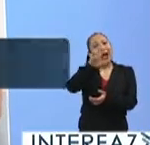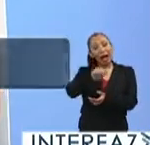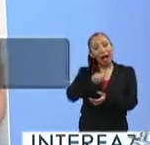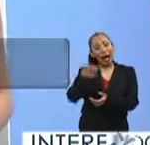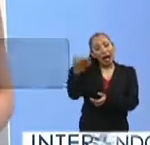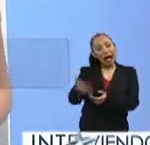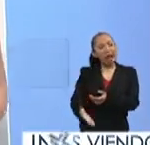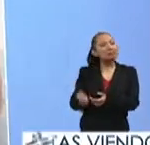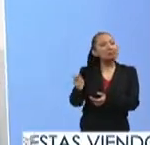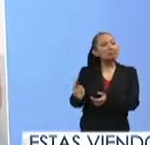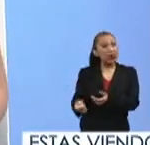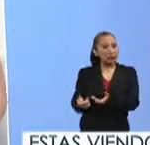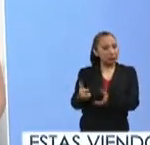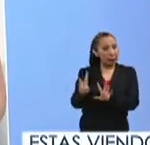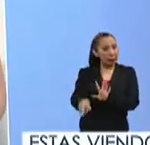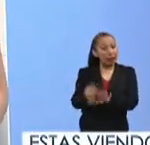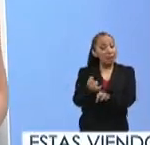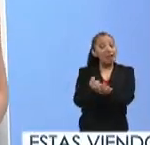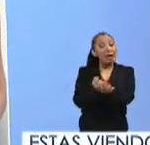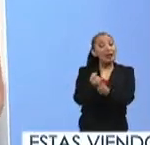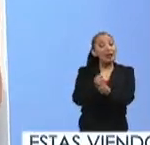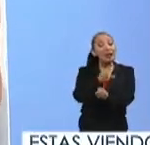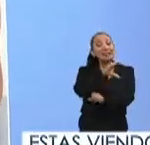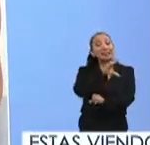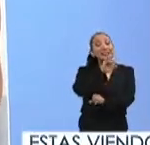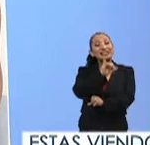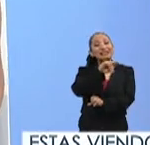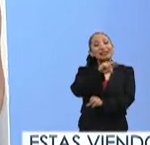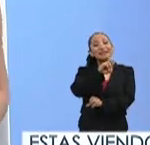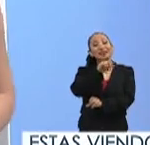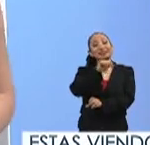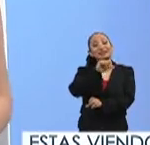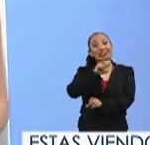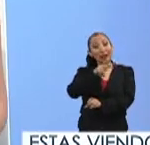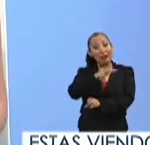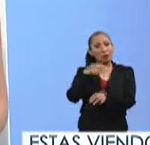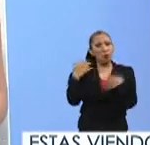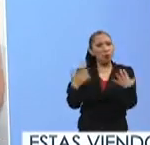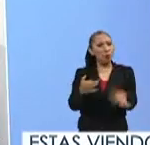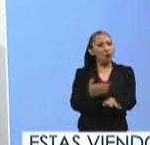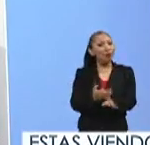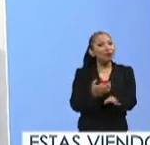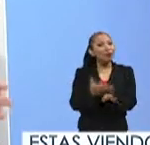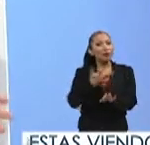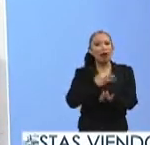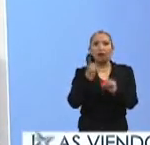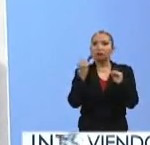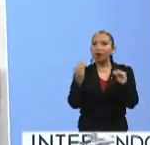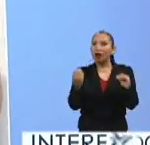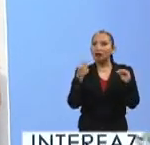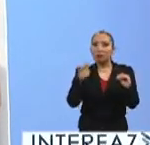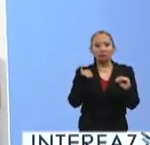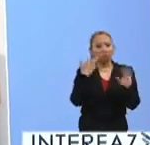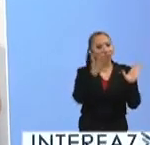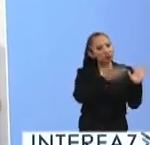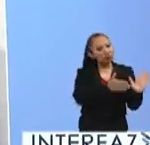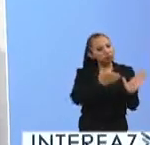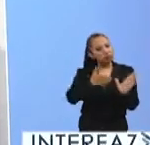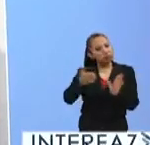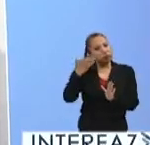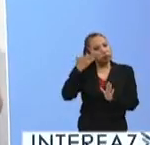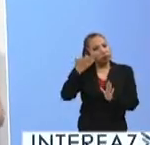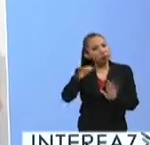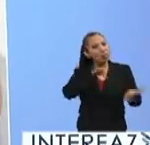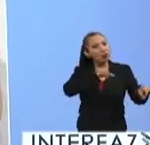pues por solo decir lo menos, investigador del CINVESTAB actualmente, pero pues tiene muchísimas facetas,